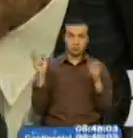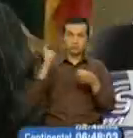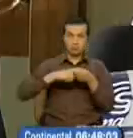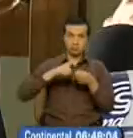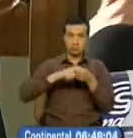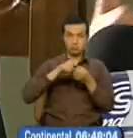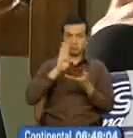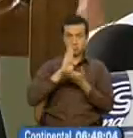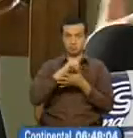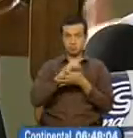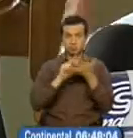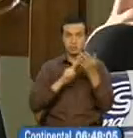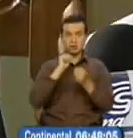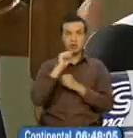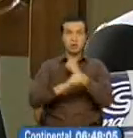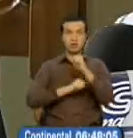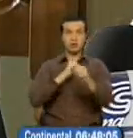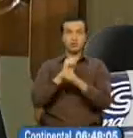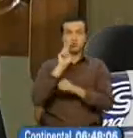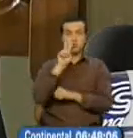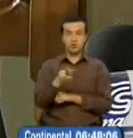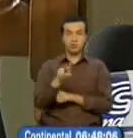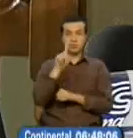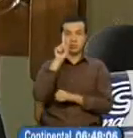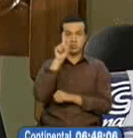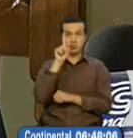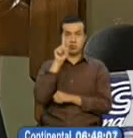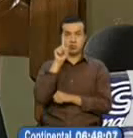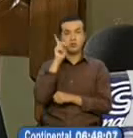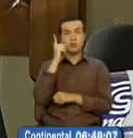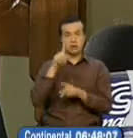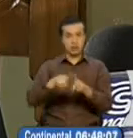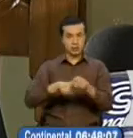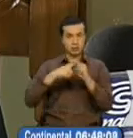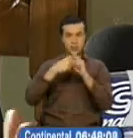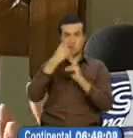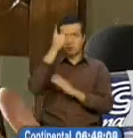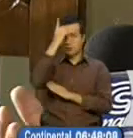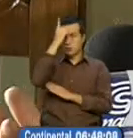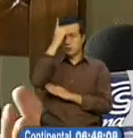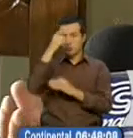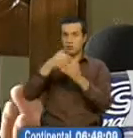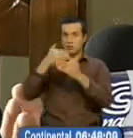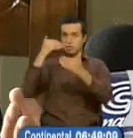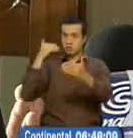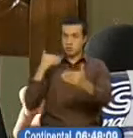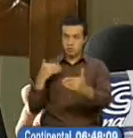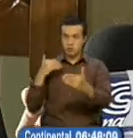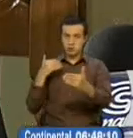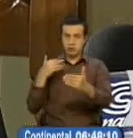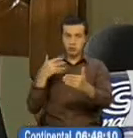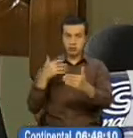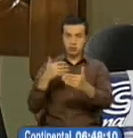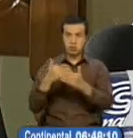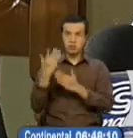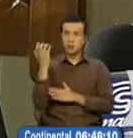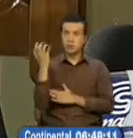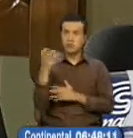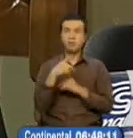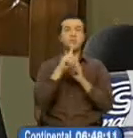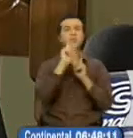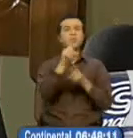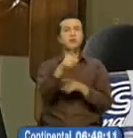general. Desde el 2001 viene la deuda, pero los jubilados nos